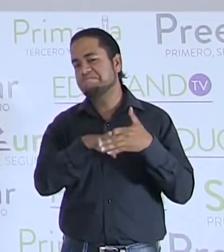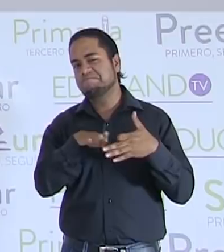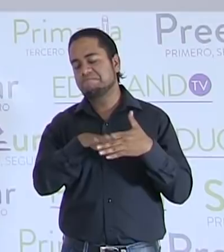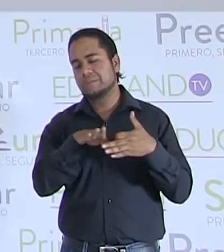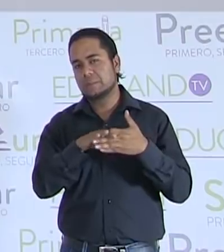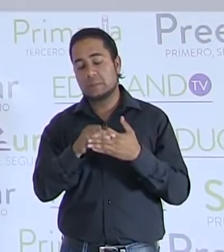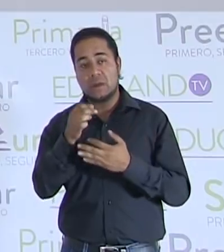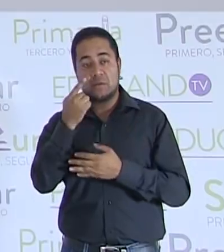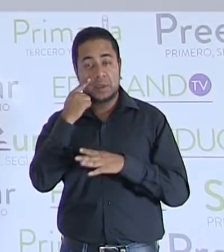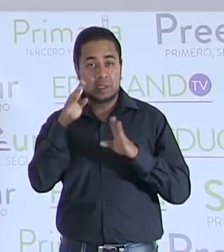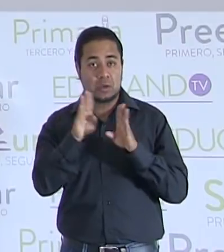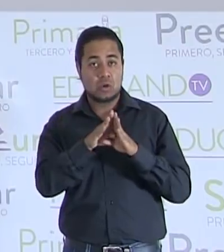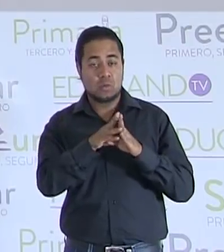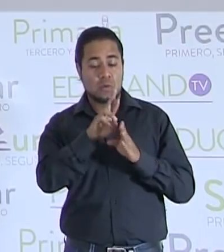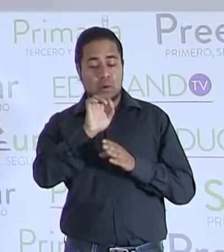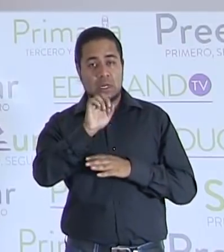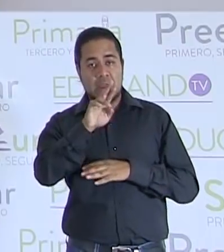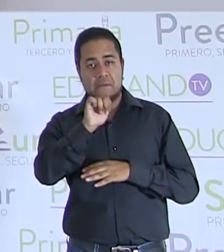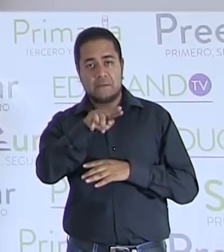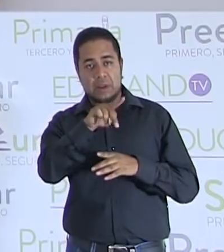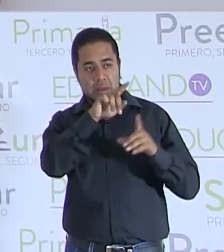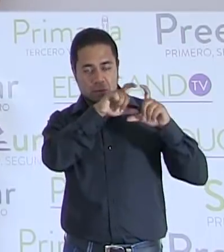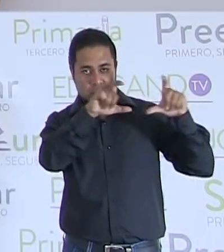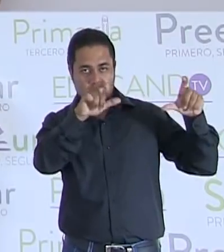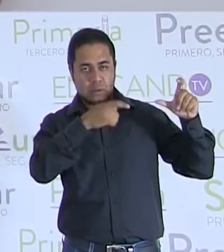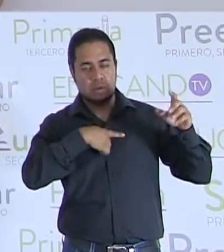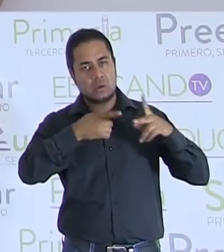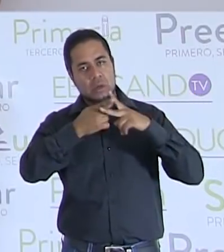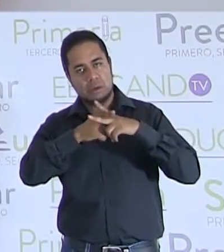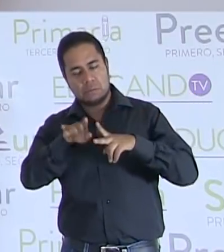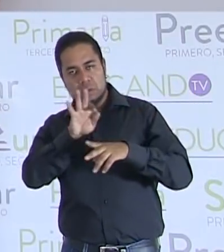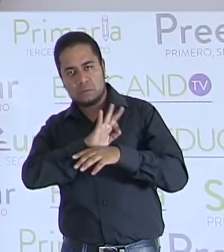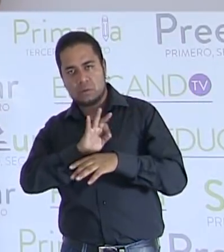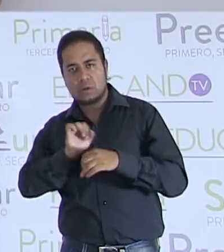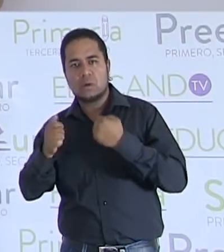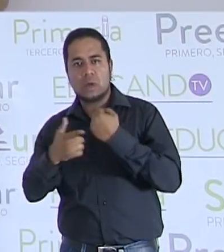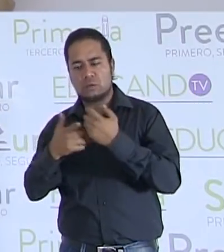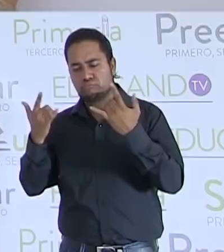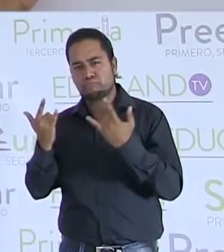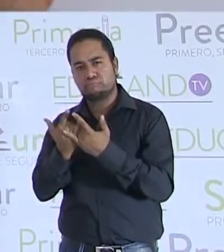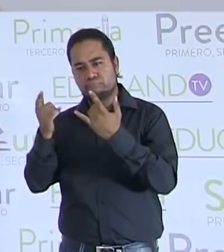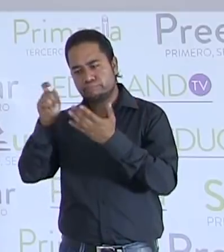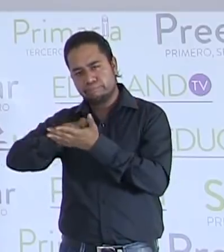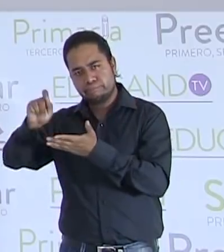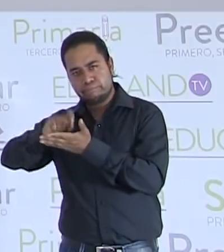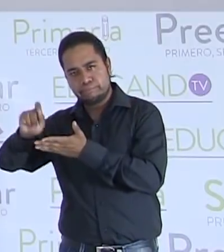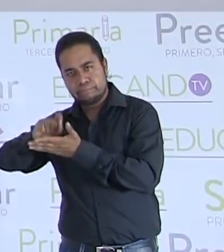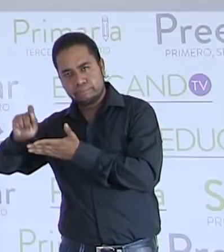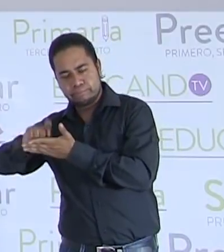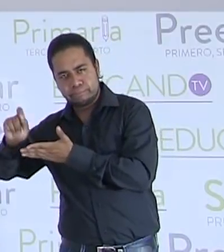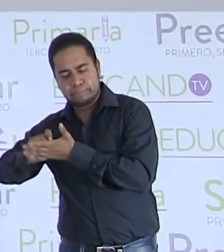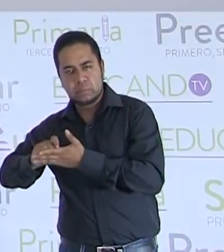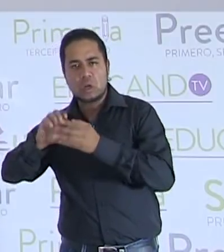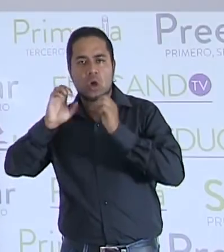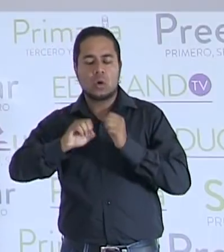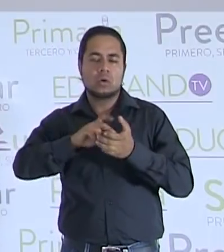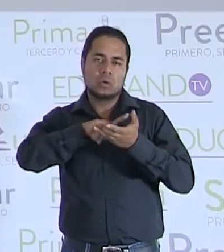Entonces, fíjense, a partir de este refrán, yo puedo empezar a escribir un relato o a